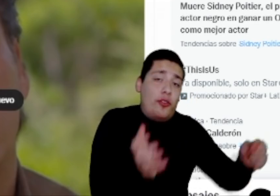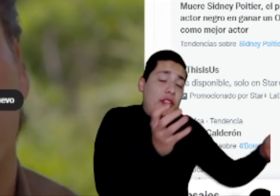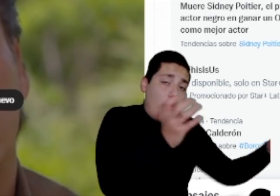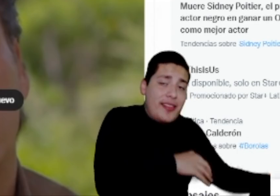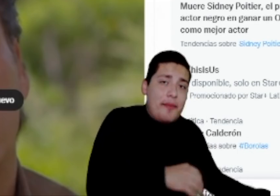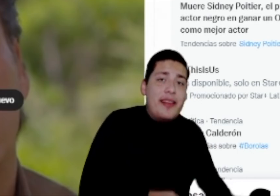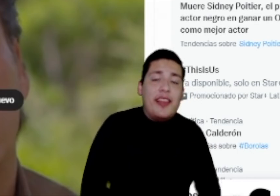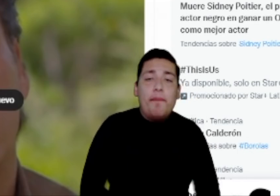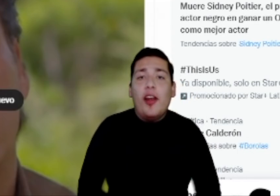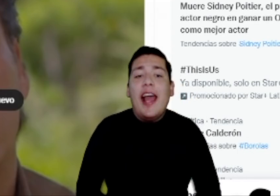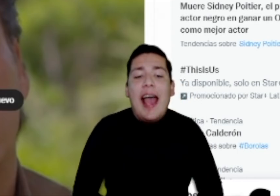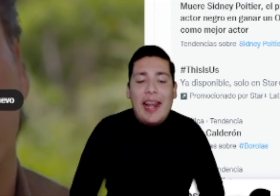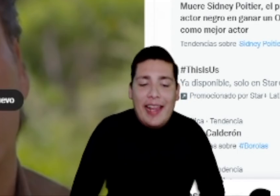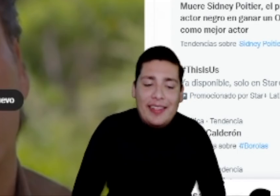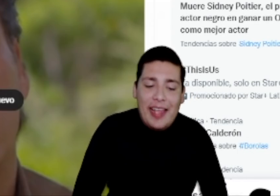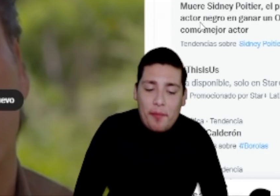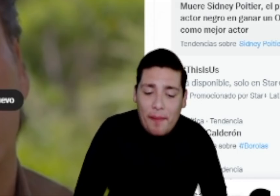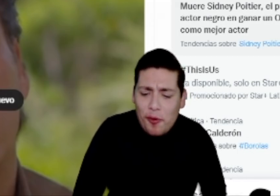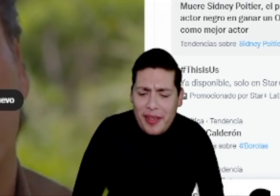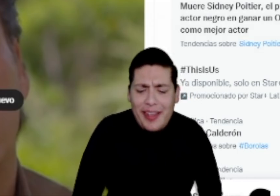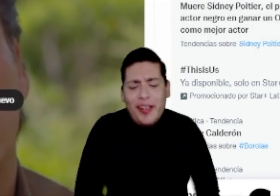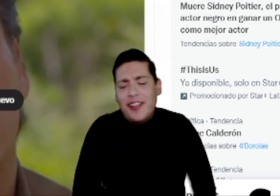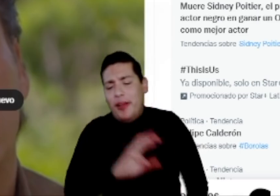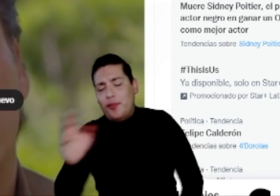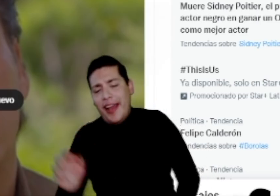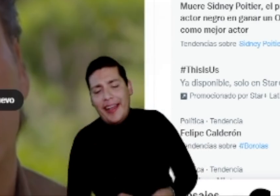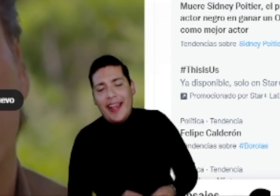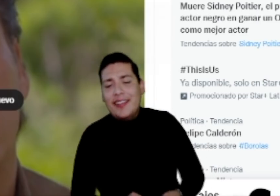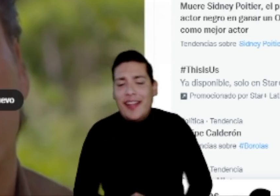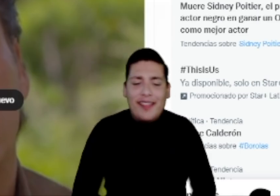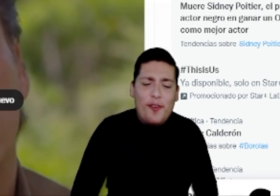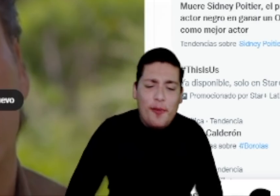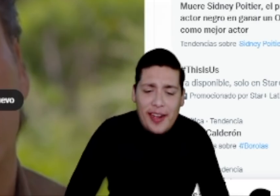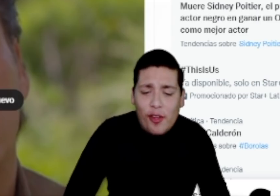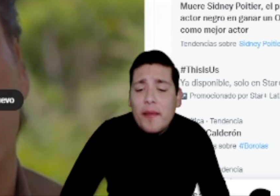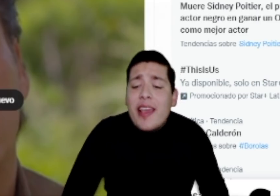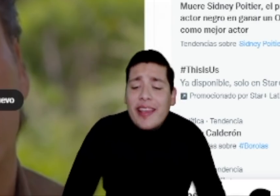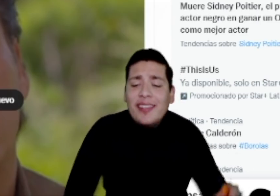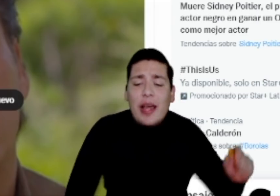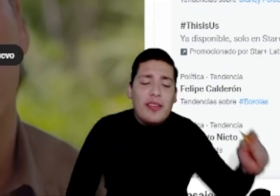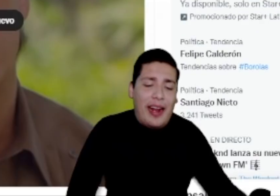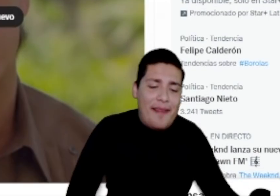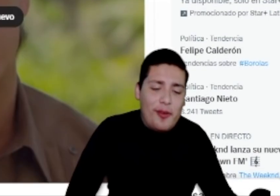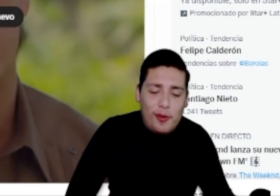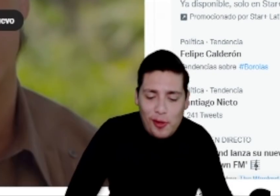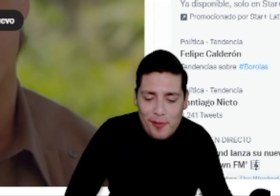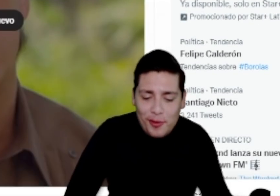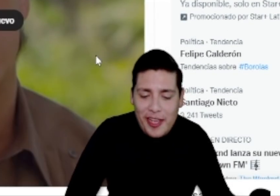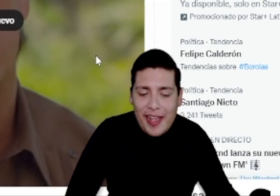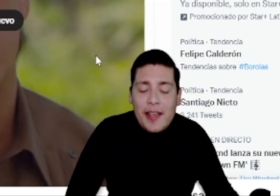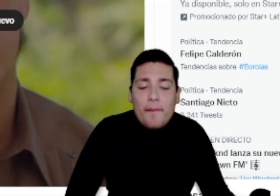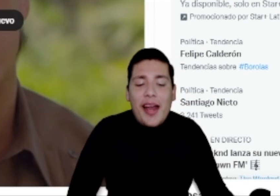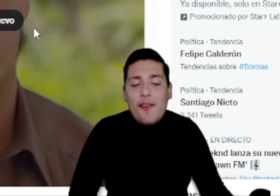y consecuentemente por la alianza Va por México. Este personaje ya se siente gobernador y ha estado sacando en los